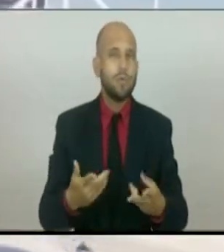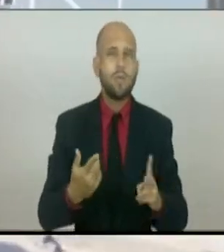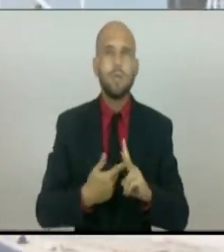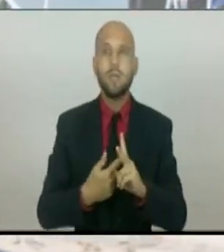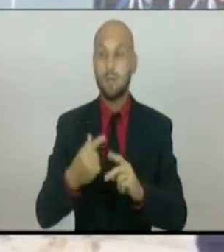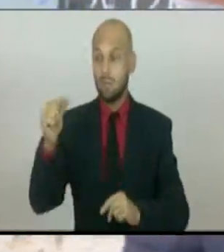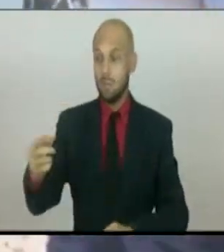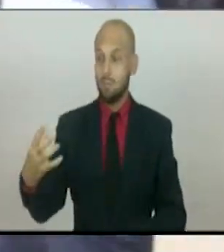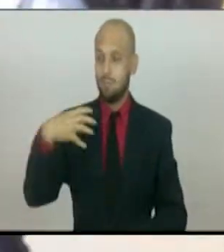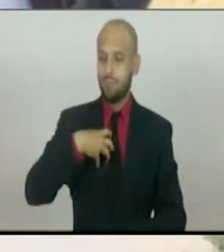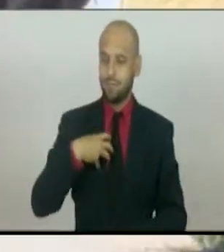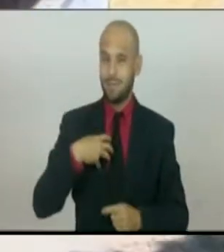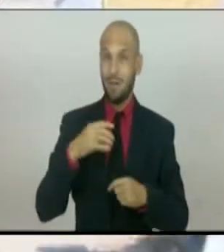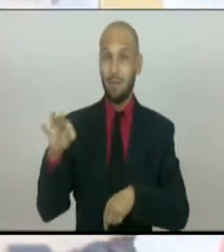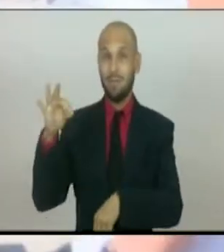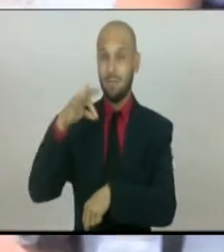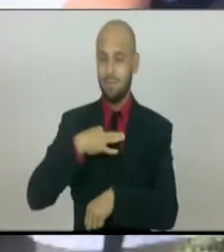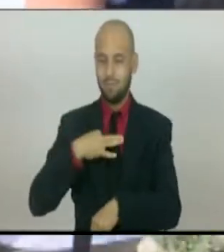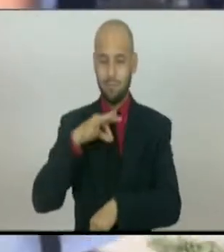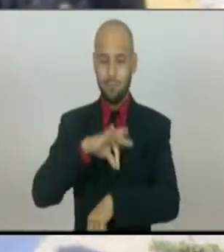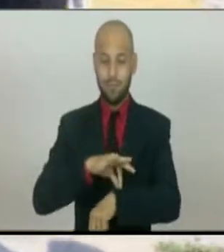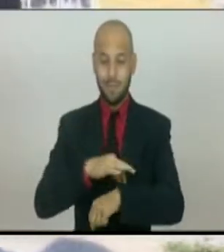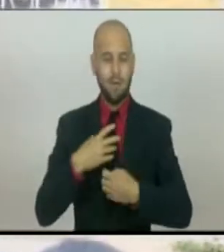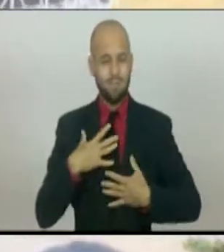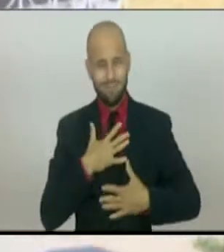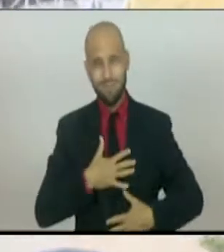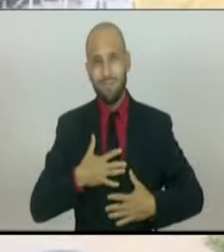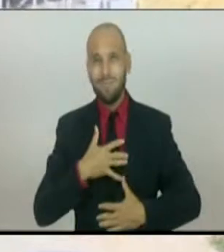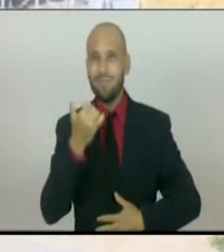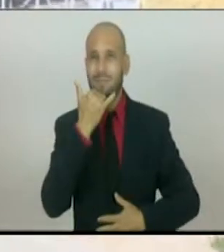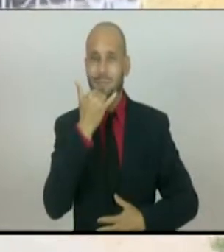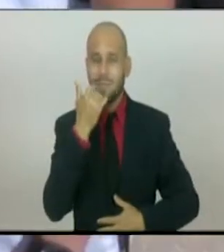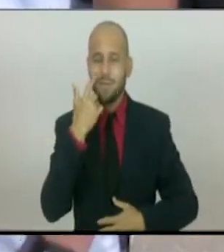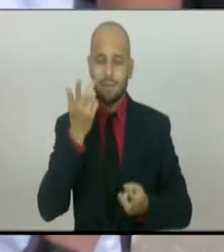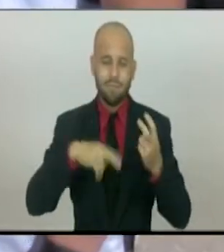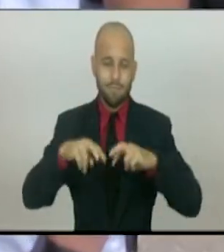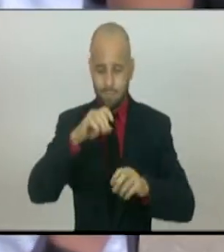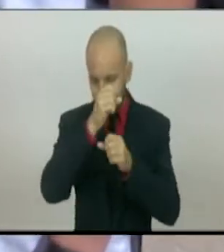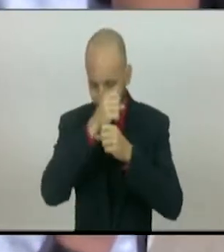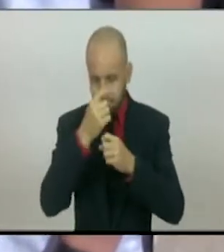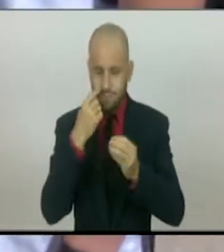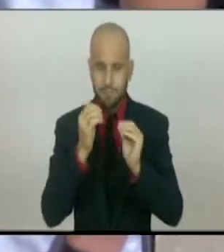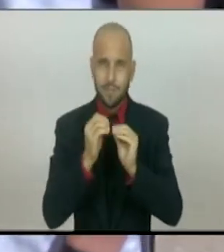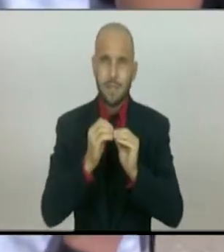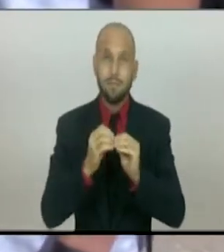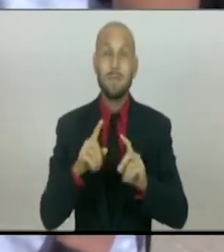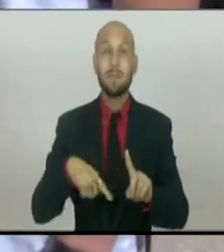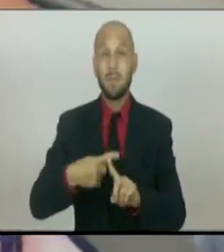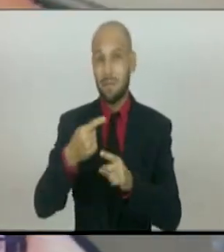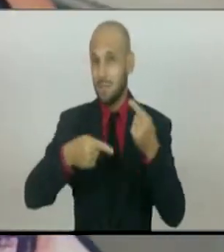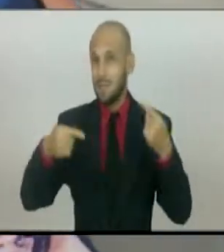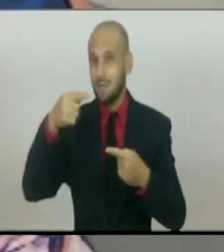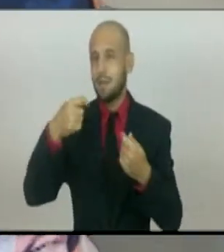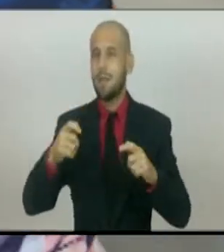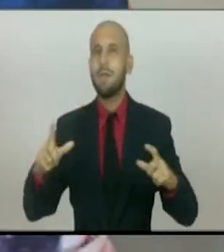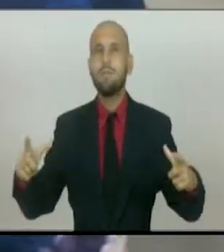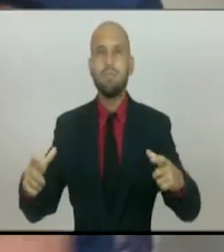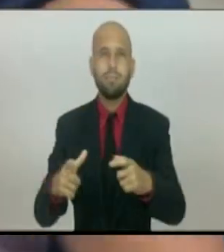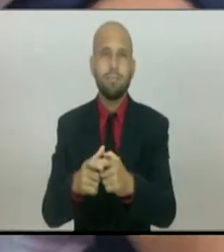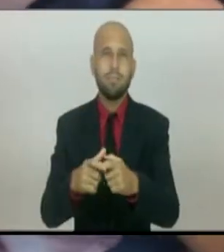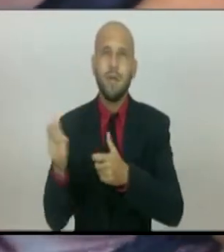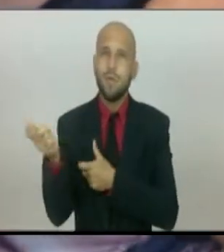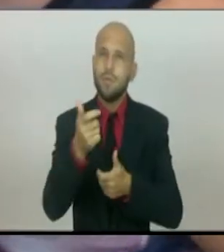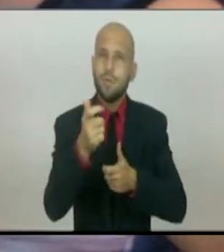los huéspedes naturales y cuando es necesario en medidas dirigidas a reducir las poblaciones de mosquitos vectores.